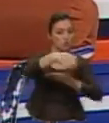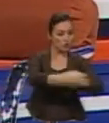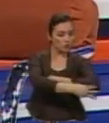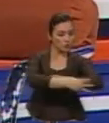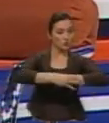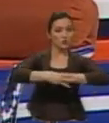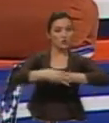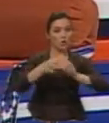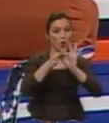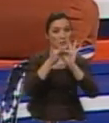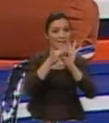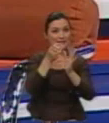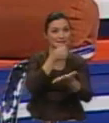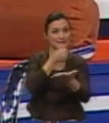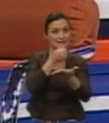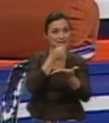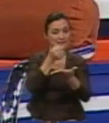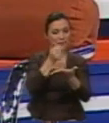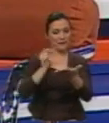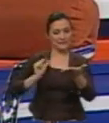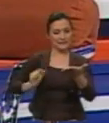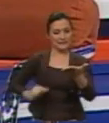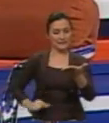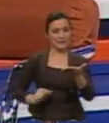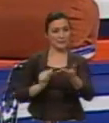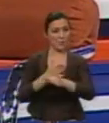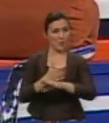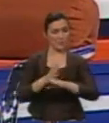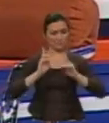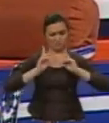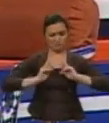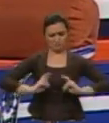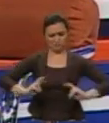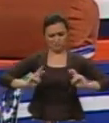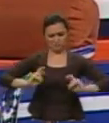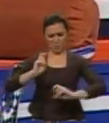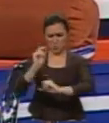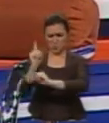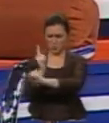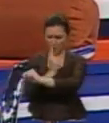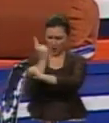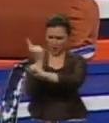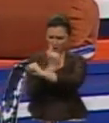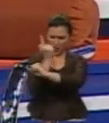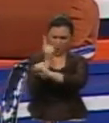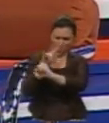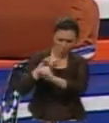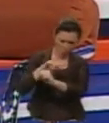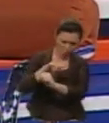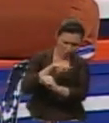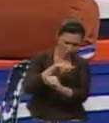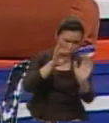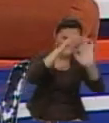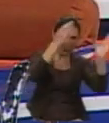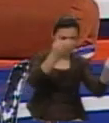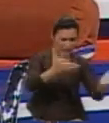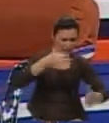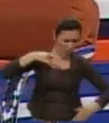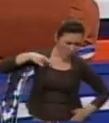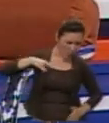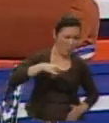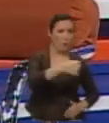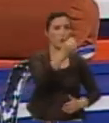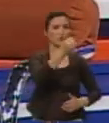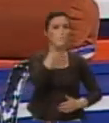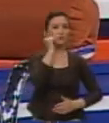los detalles de lo que está sucediendo a esta hora tras la investigación del accidente aéreo que se registró ayer por la